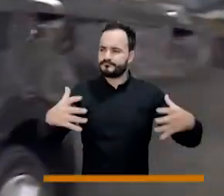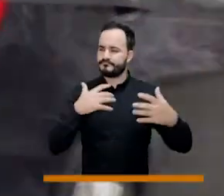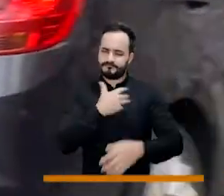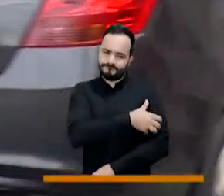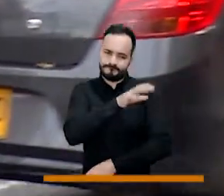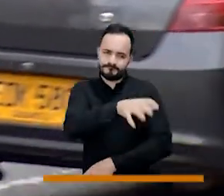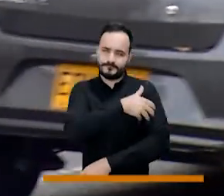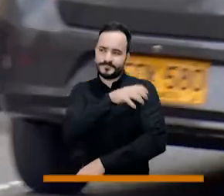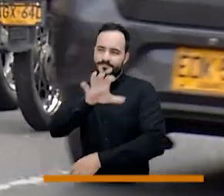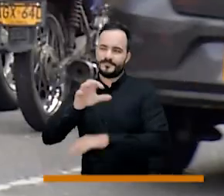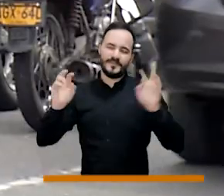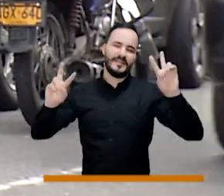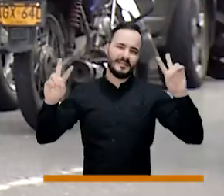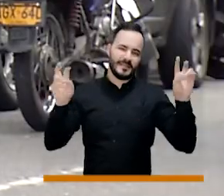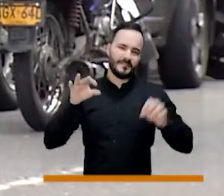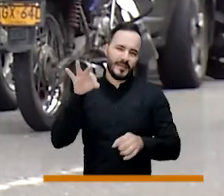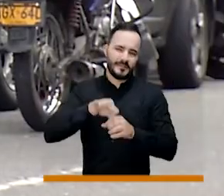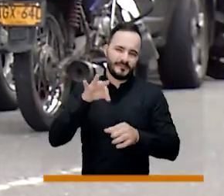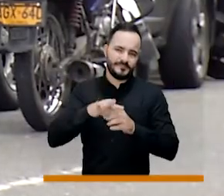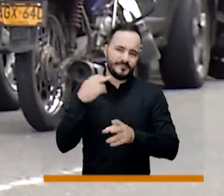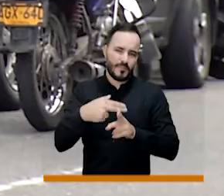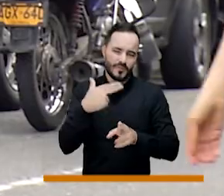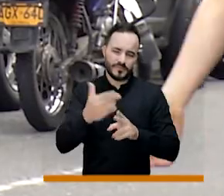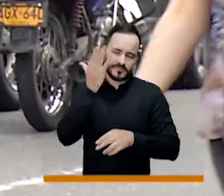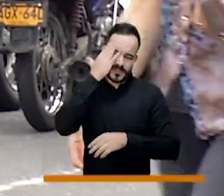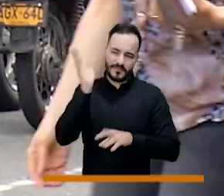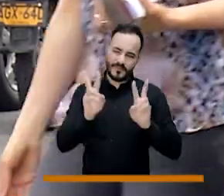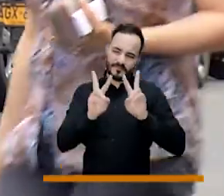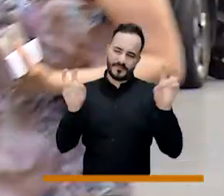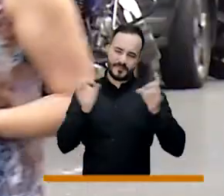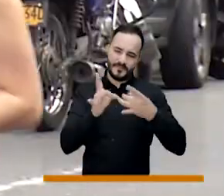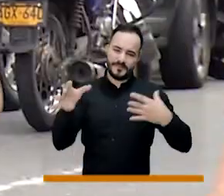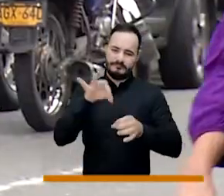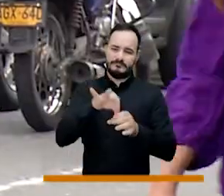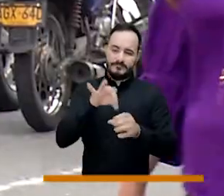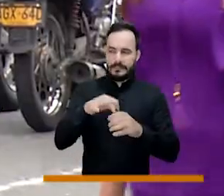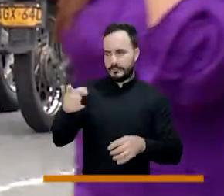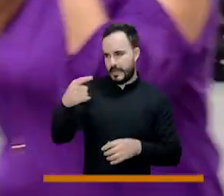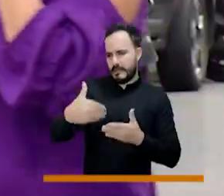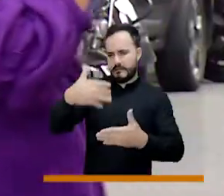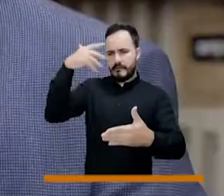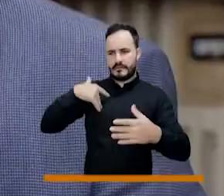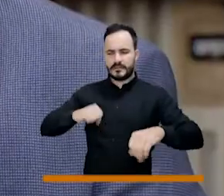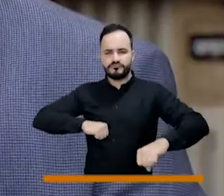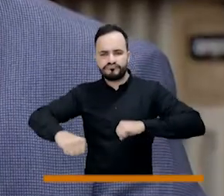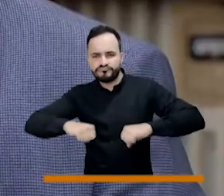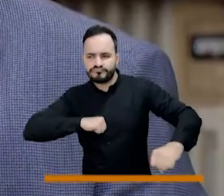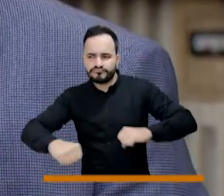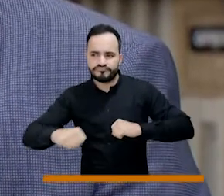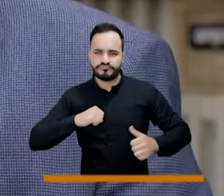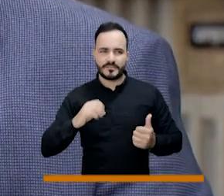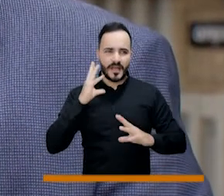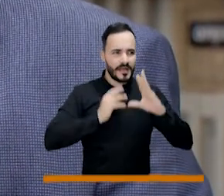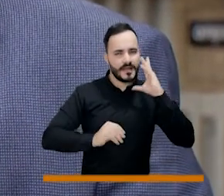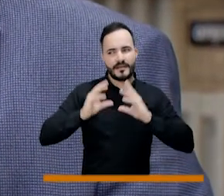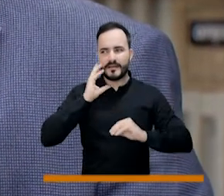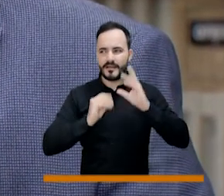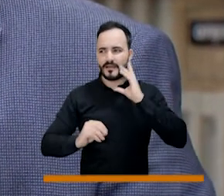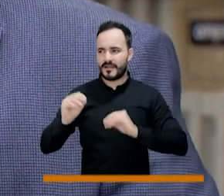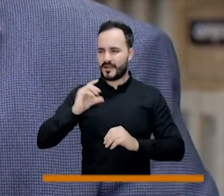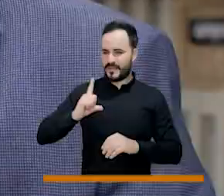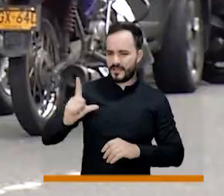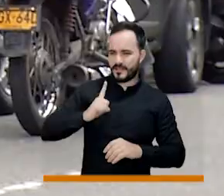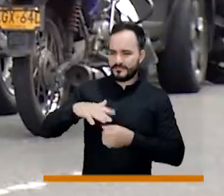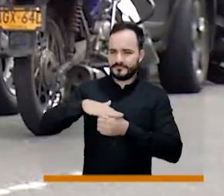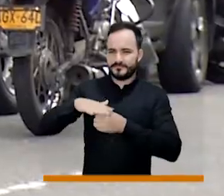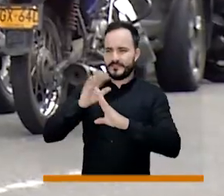comunidades a la hora de surtirse procesos electorales como el que estamos próximos a vivir. Usted es un hombre que viene desde la base, que ha hecho la tarea